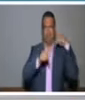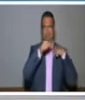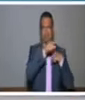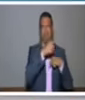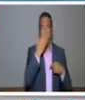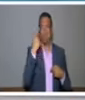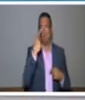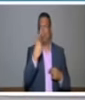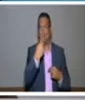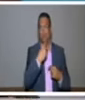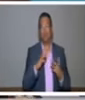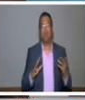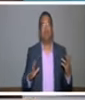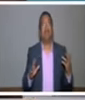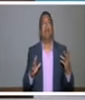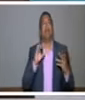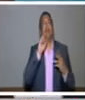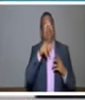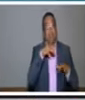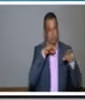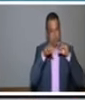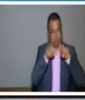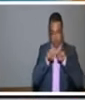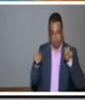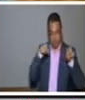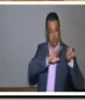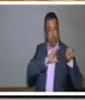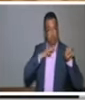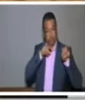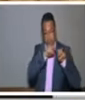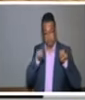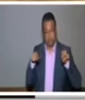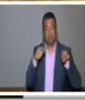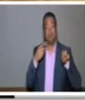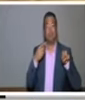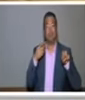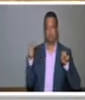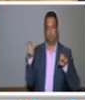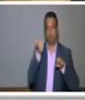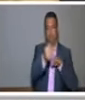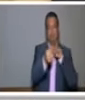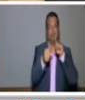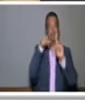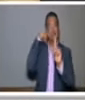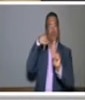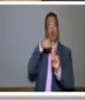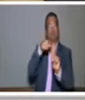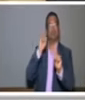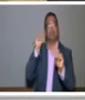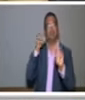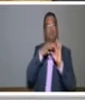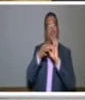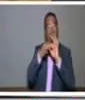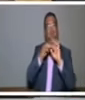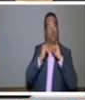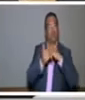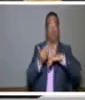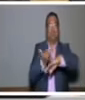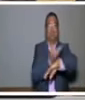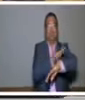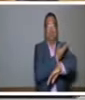compañero, es importante que aclaremos que esta Junta de Control Fiscal establece un coordinador de revitalización, que es el que va a poder permitir